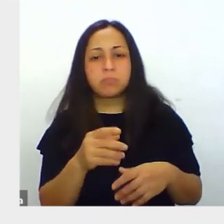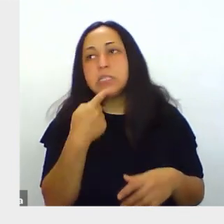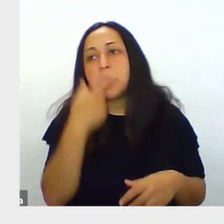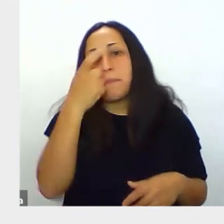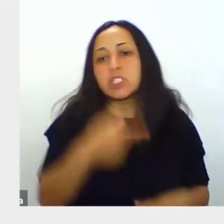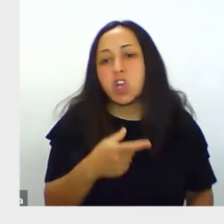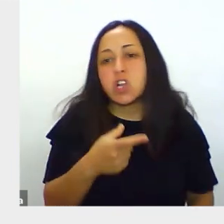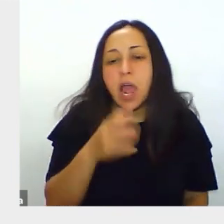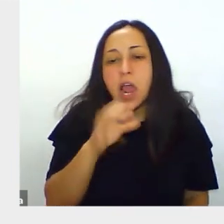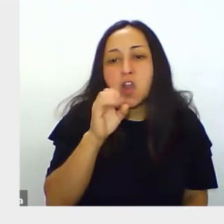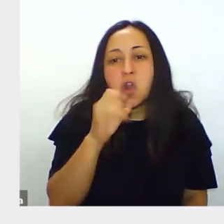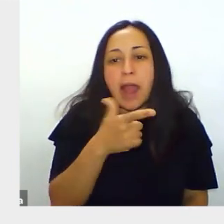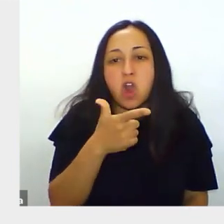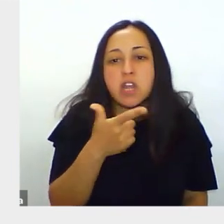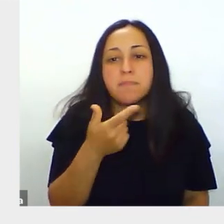anónimas que